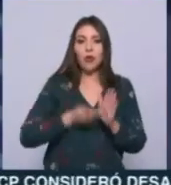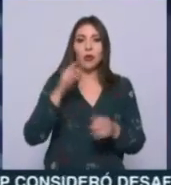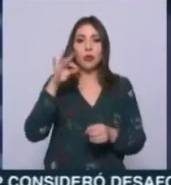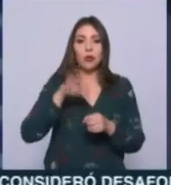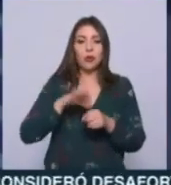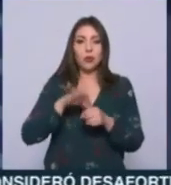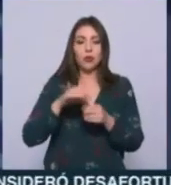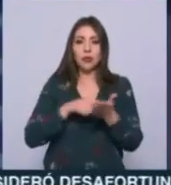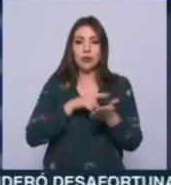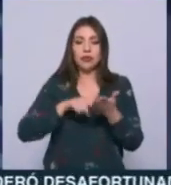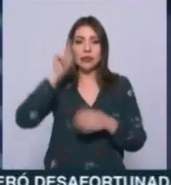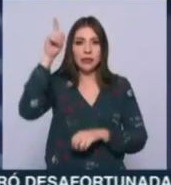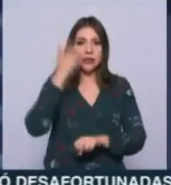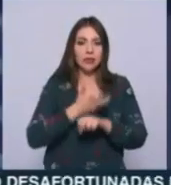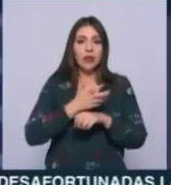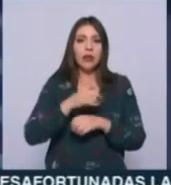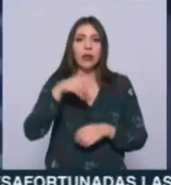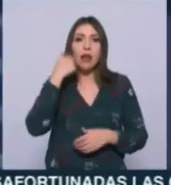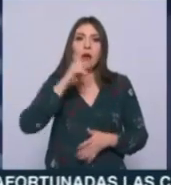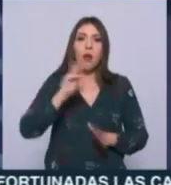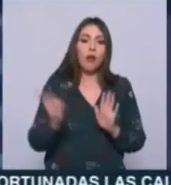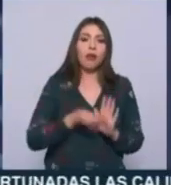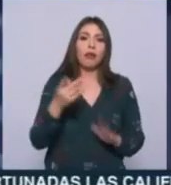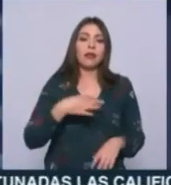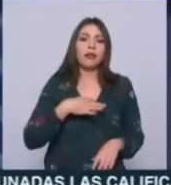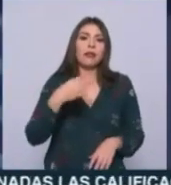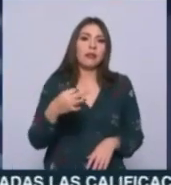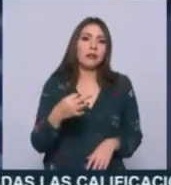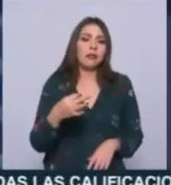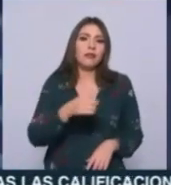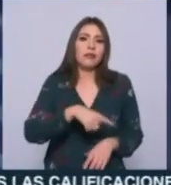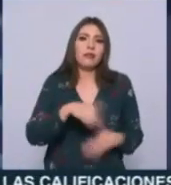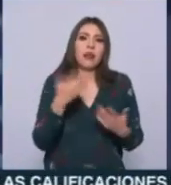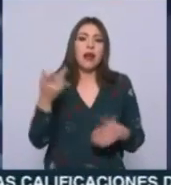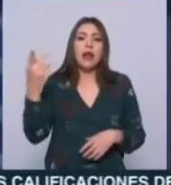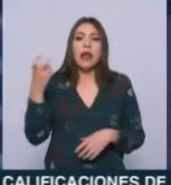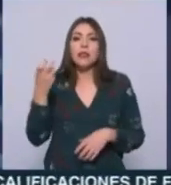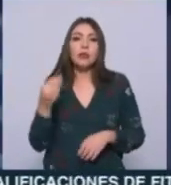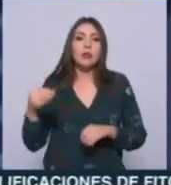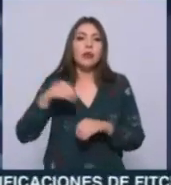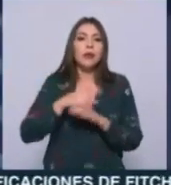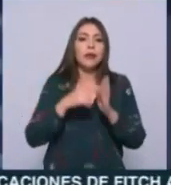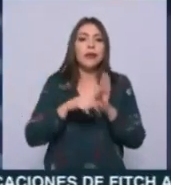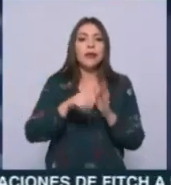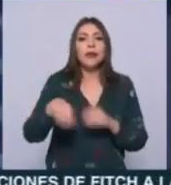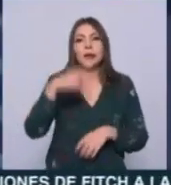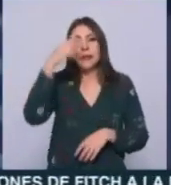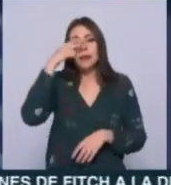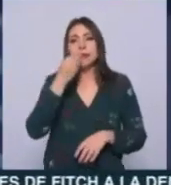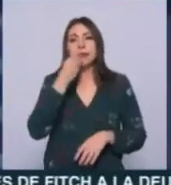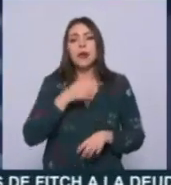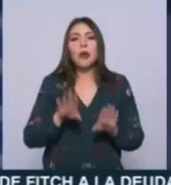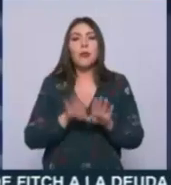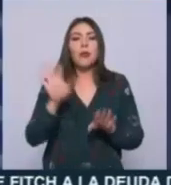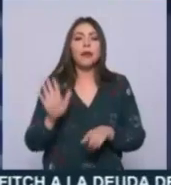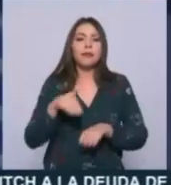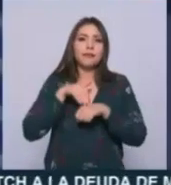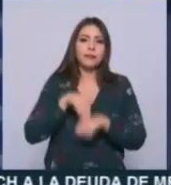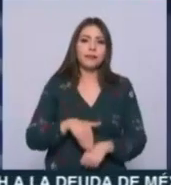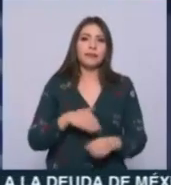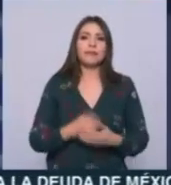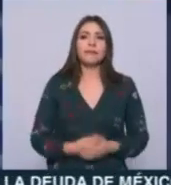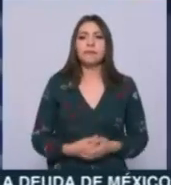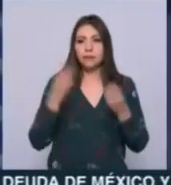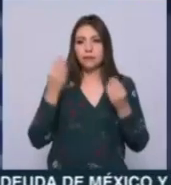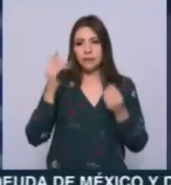temas políticos en el vecino país, y pues bueno, estamos jugando bajo sus reglas, ¿no? Rodrigo Farfán Alegría, pues muchísimas gracias por responder a la